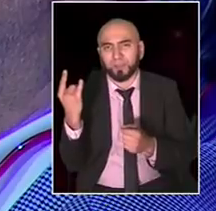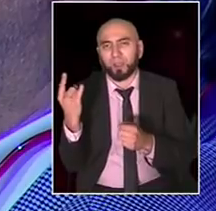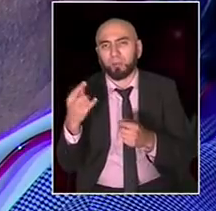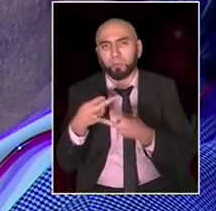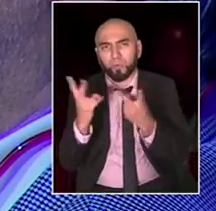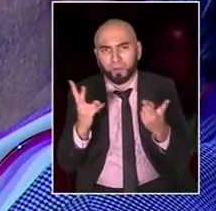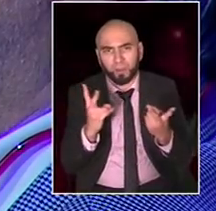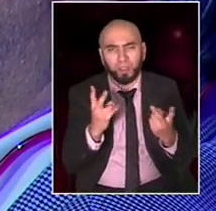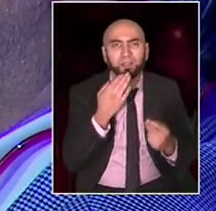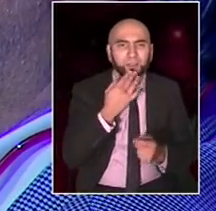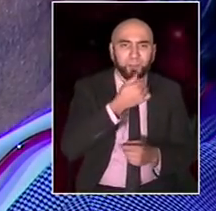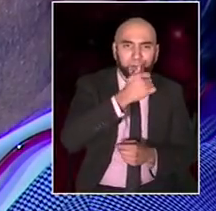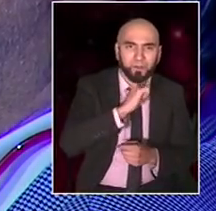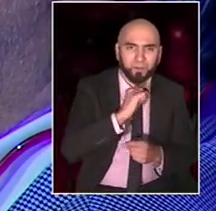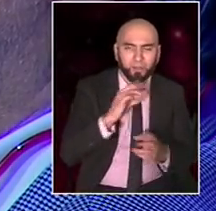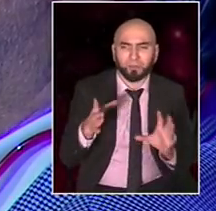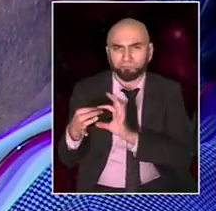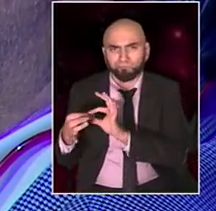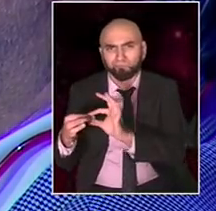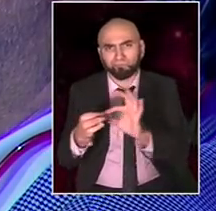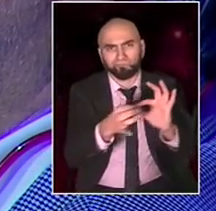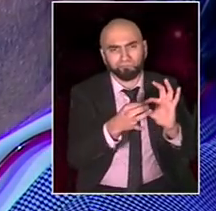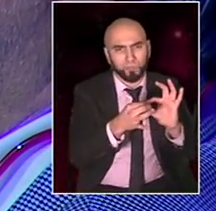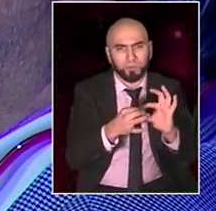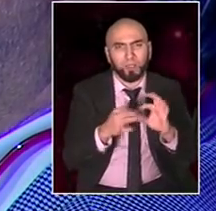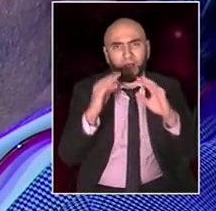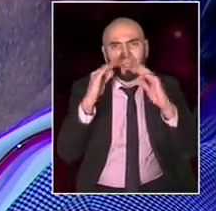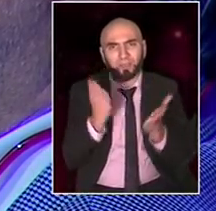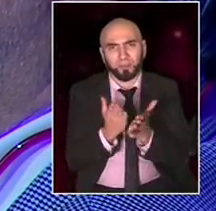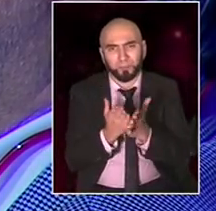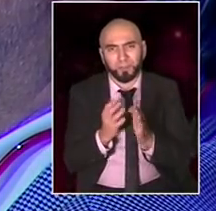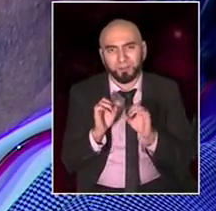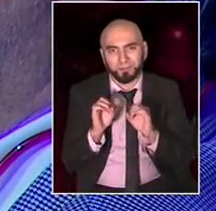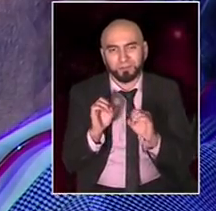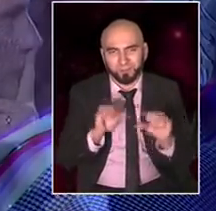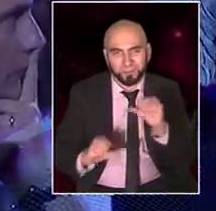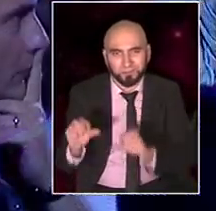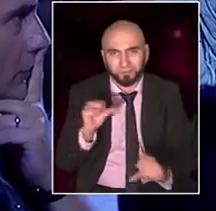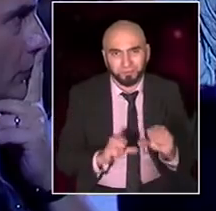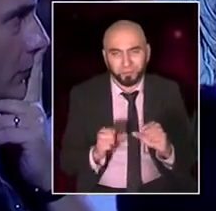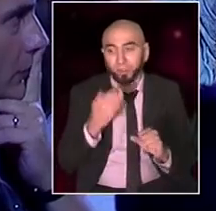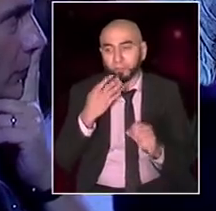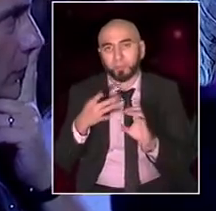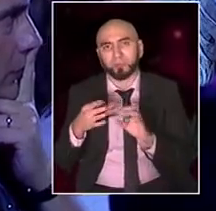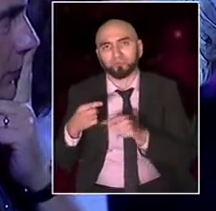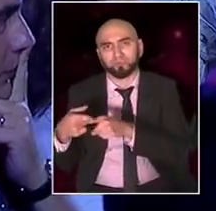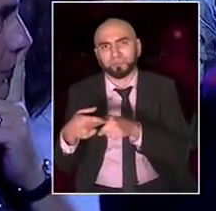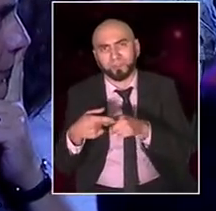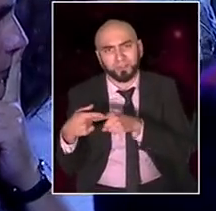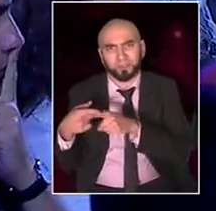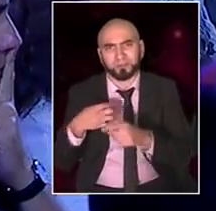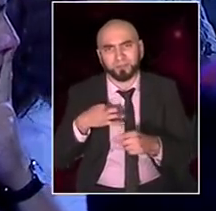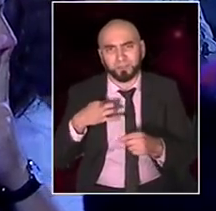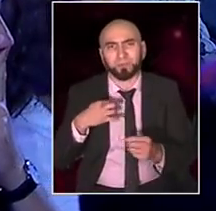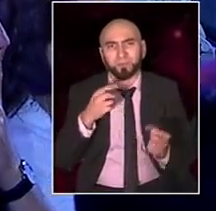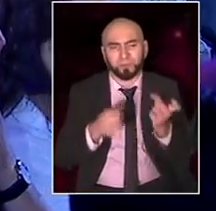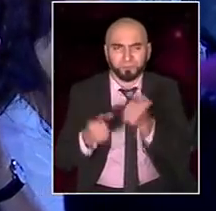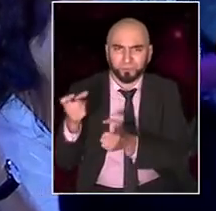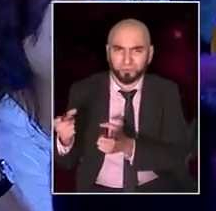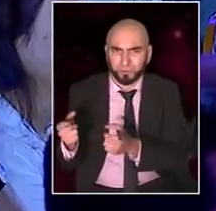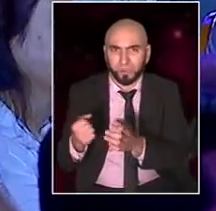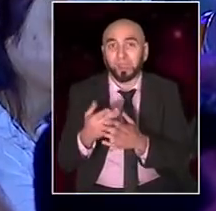privadas, es la alianza con la Academia de Ciencias, es la alianza con la sociedad civil y es la alianza también con